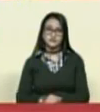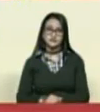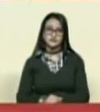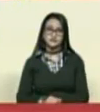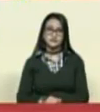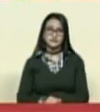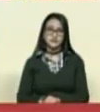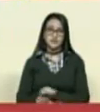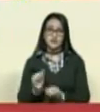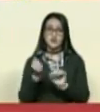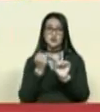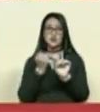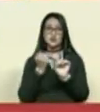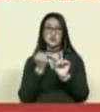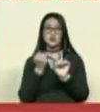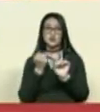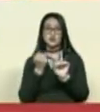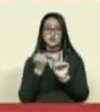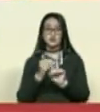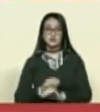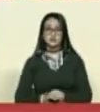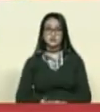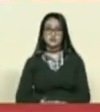la inmunología,